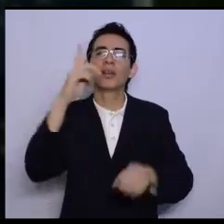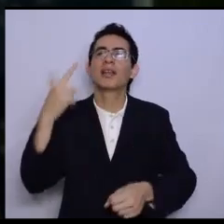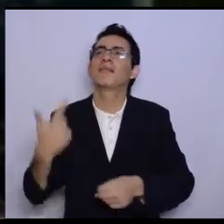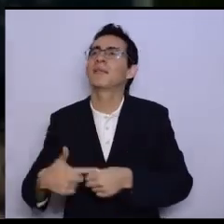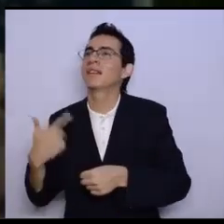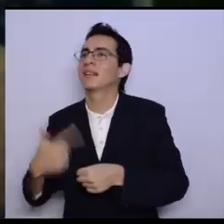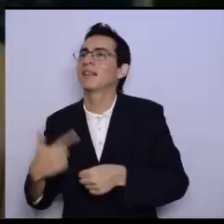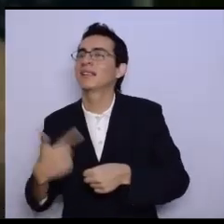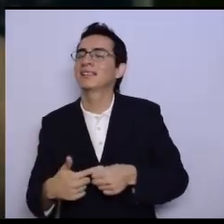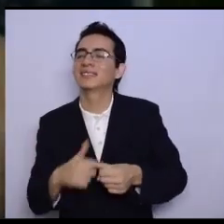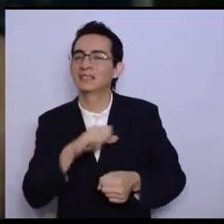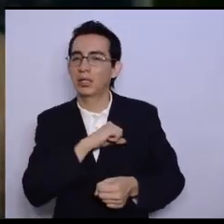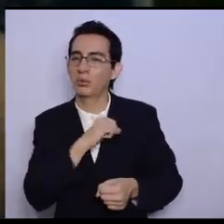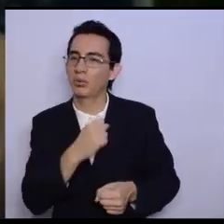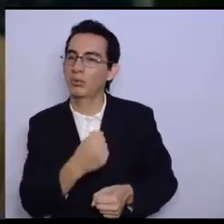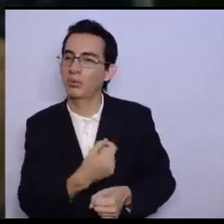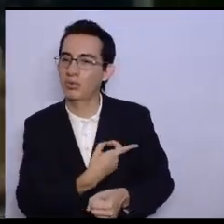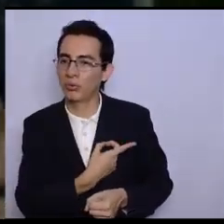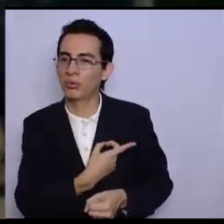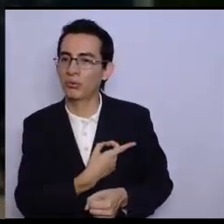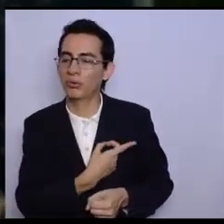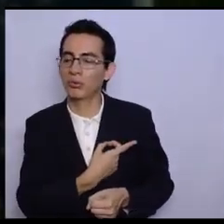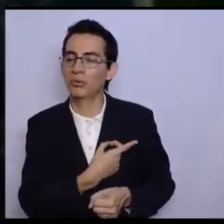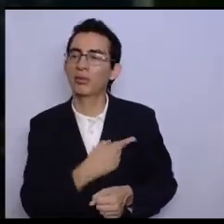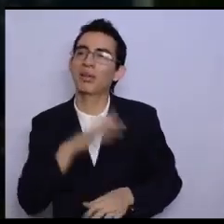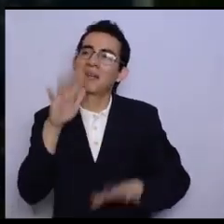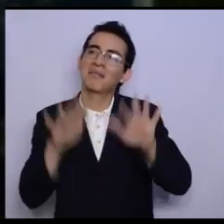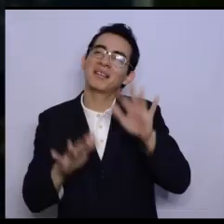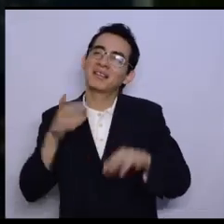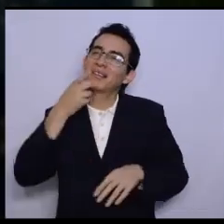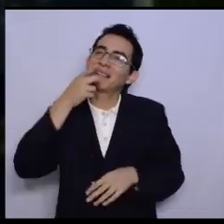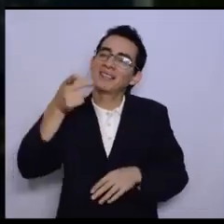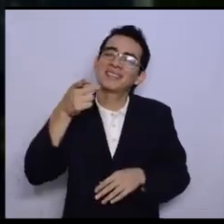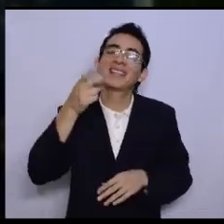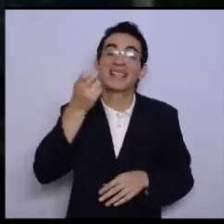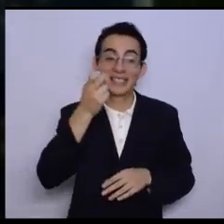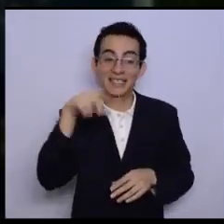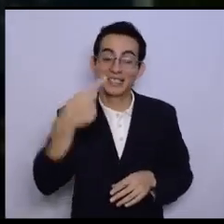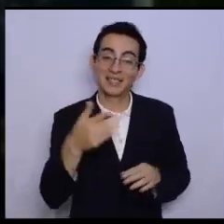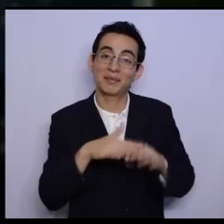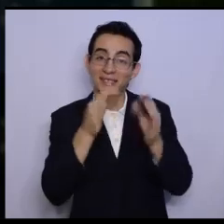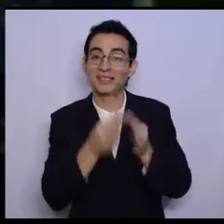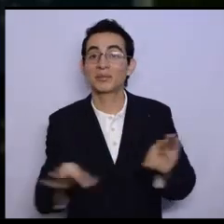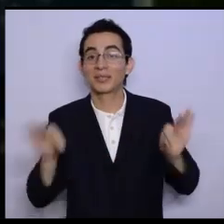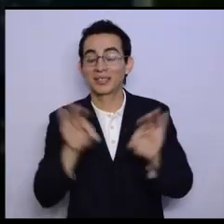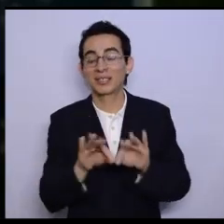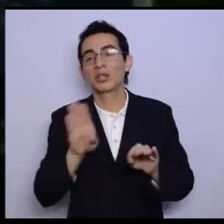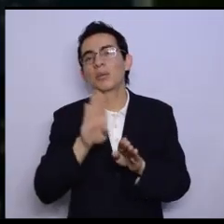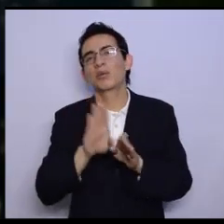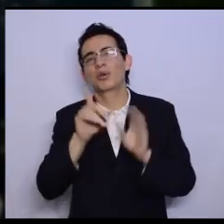Yo en lo personal pienso que esto es lo más acercado al significado de aguijón en la carne.